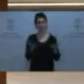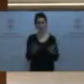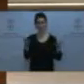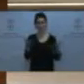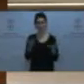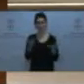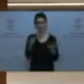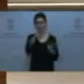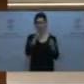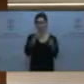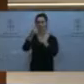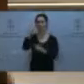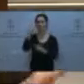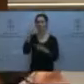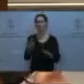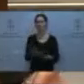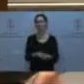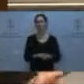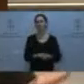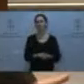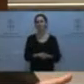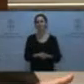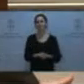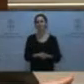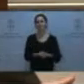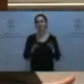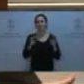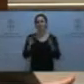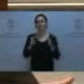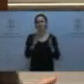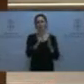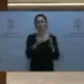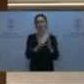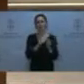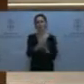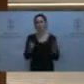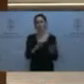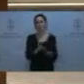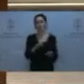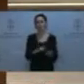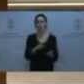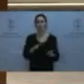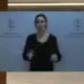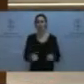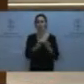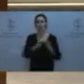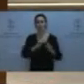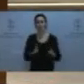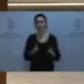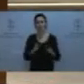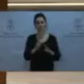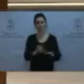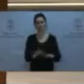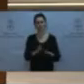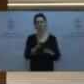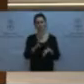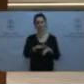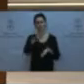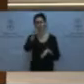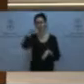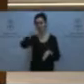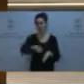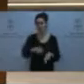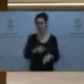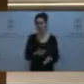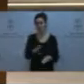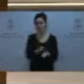un año. Se referirá, imagino, a la temporada 2016. En todo caso, me vale la respuesta para la de 2017